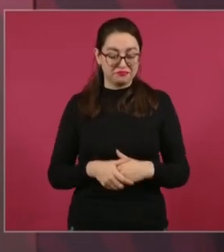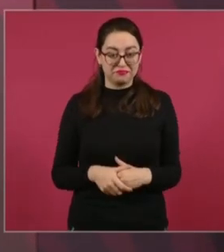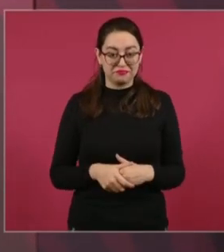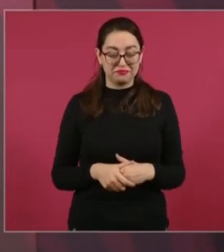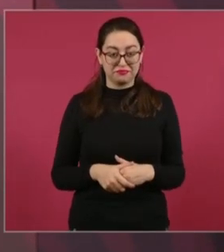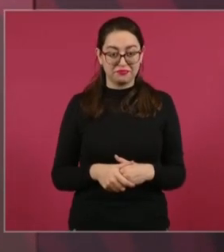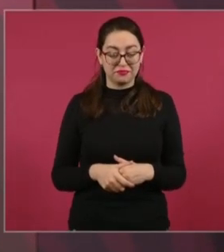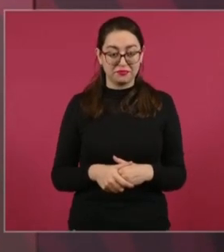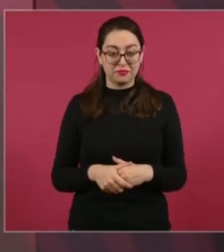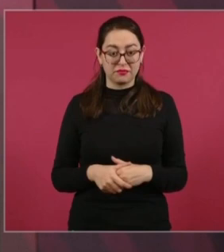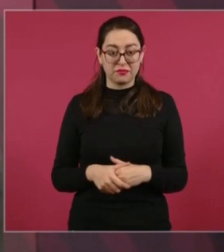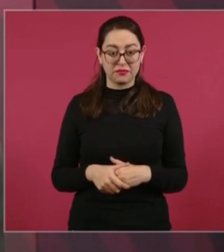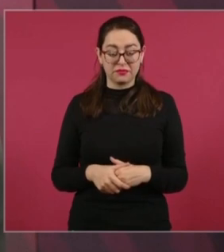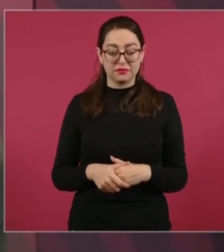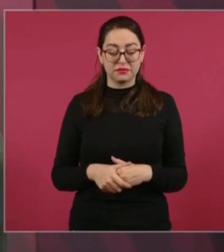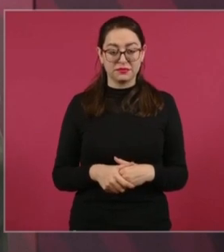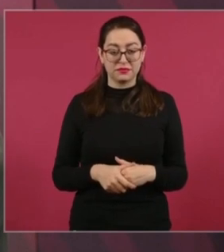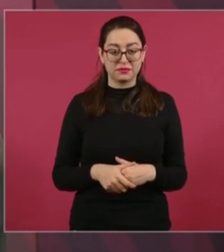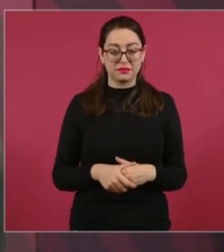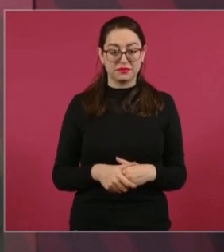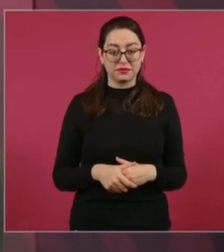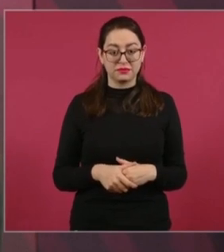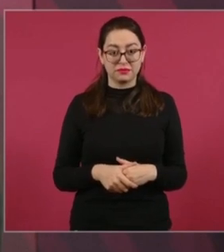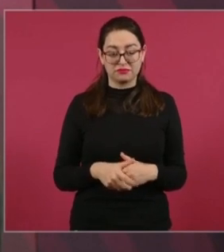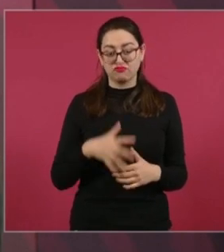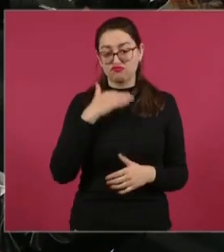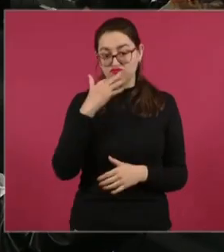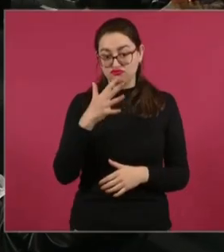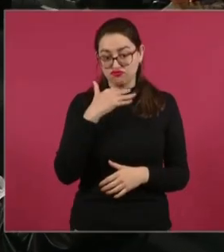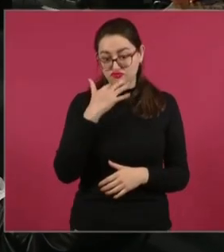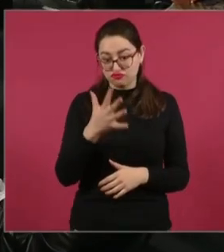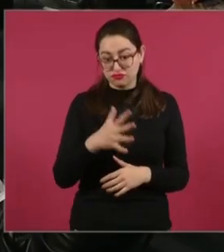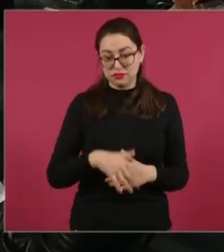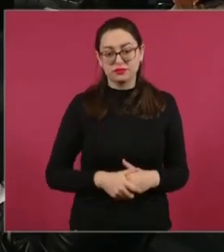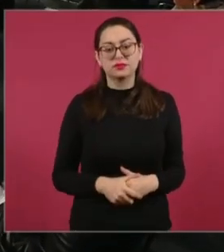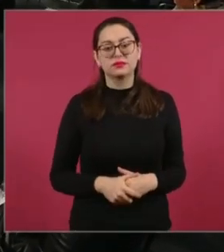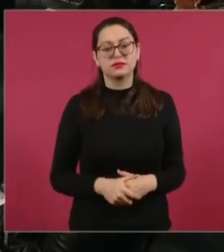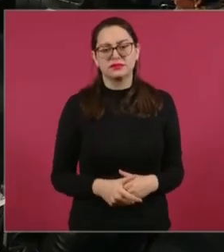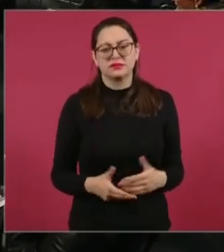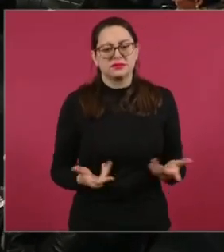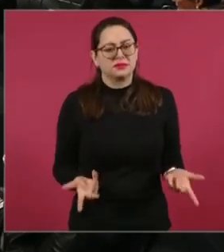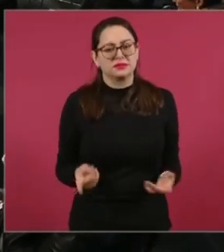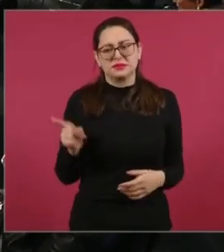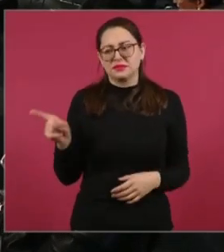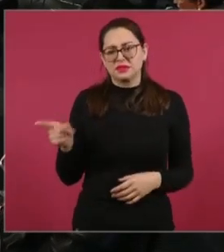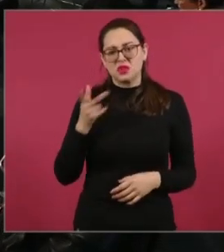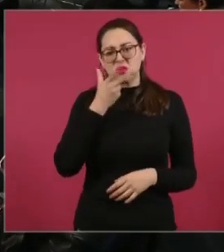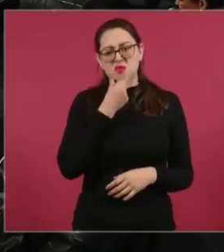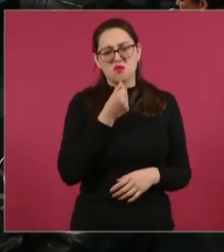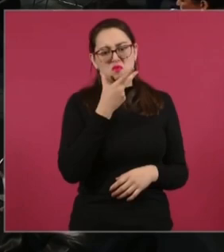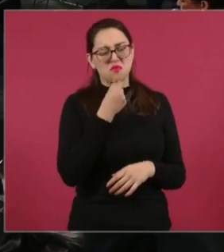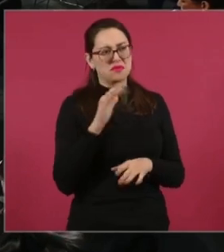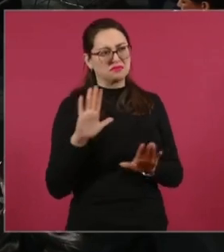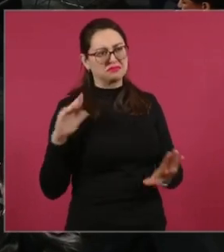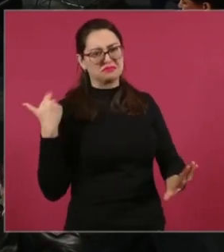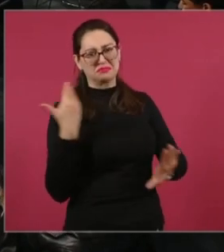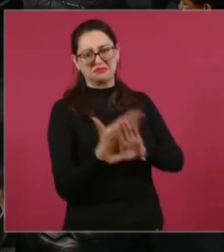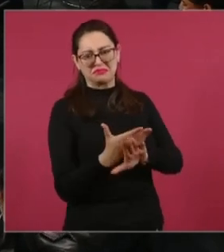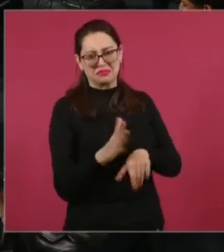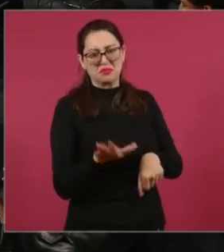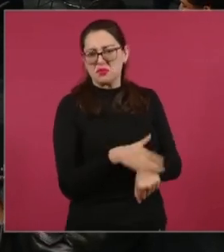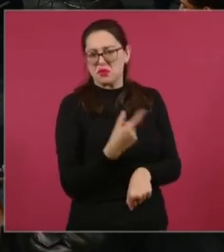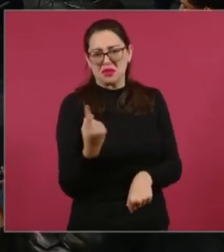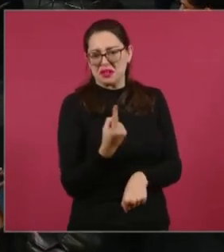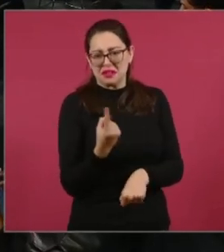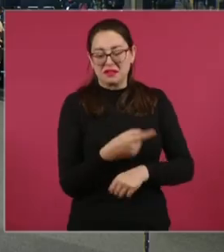hacen trabajo sucio. ¿A qué cree que se deba, presidente? Ahora el ataque, ahora no fue Lore de Mola, viene del extranjero.